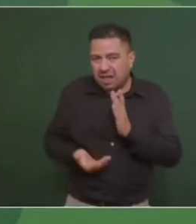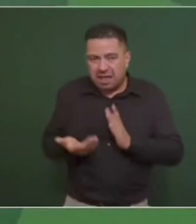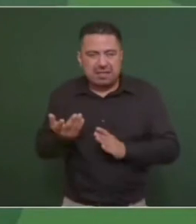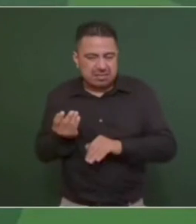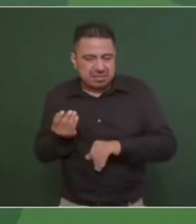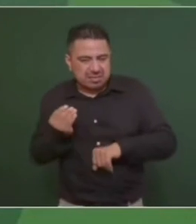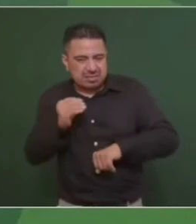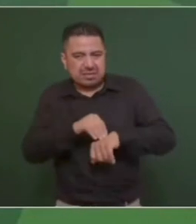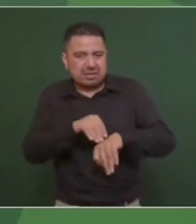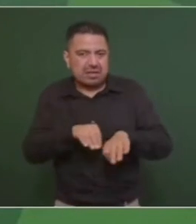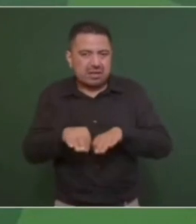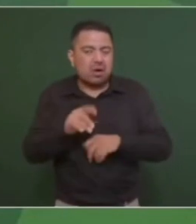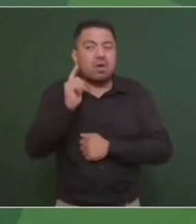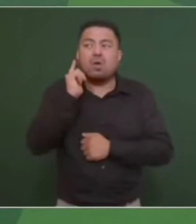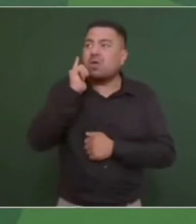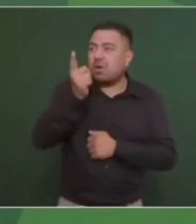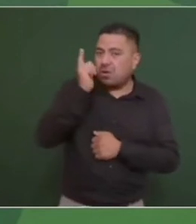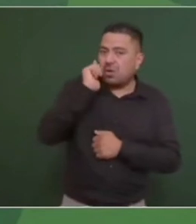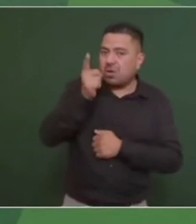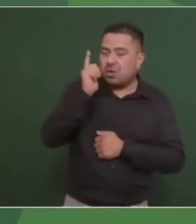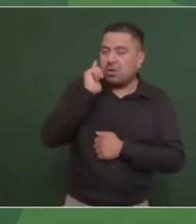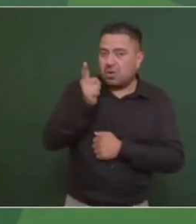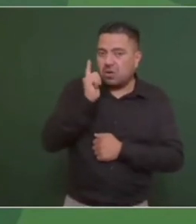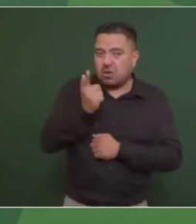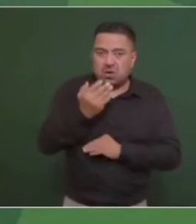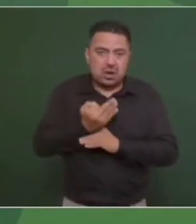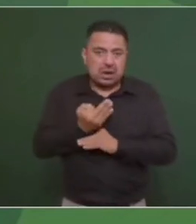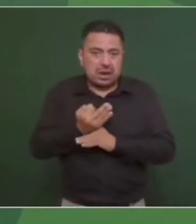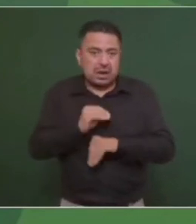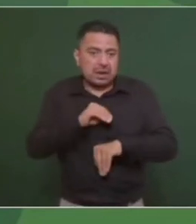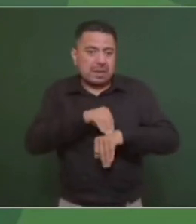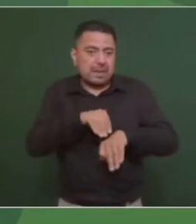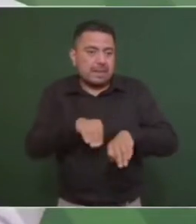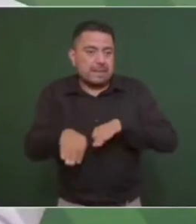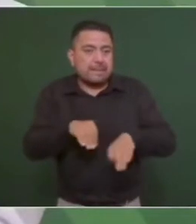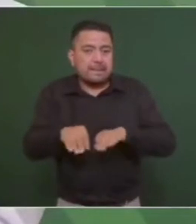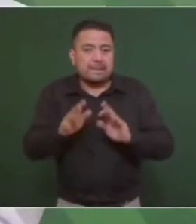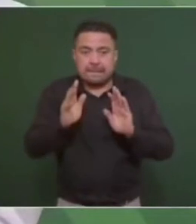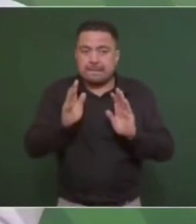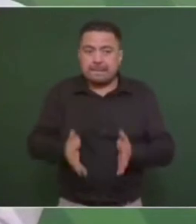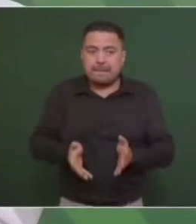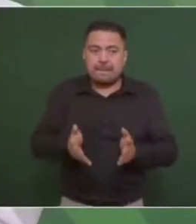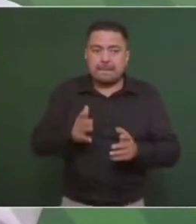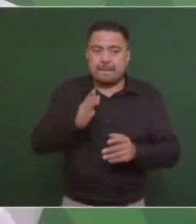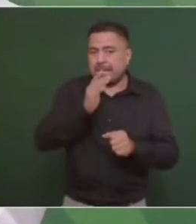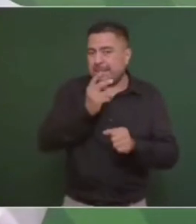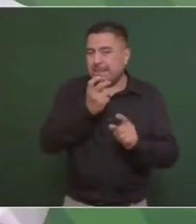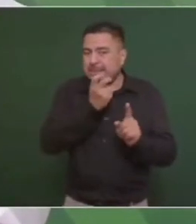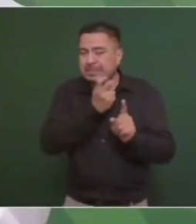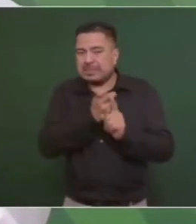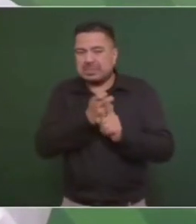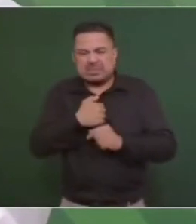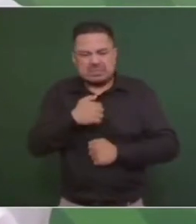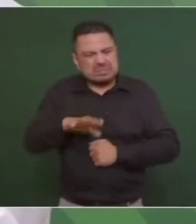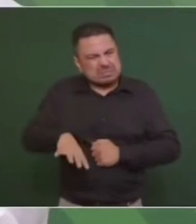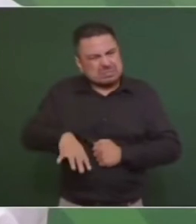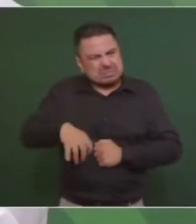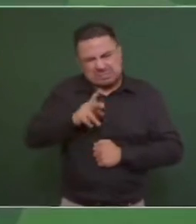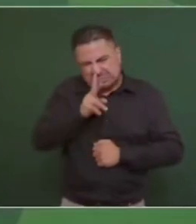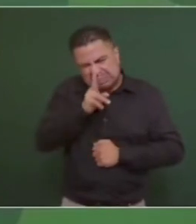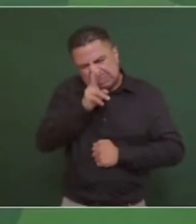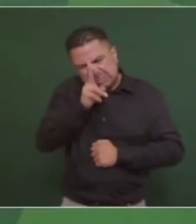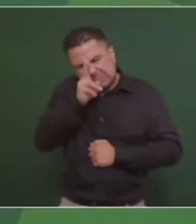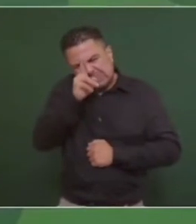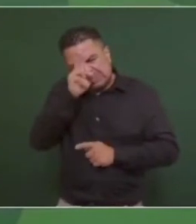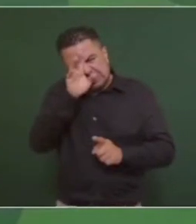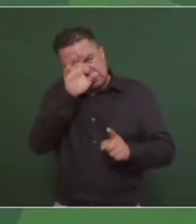pero yo espero porque estamos en eso y somos perseverantes